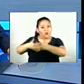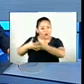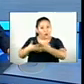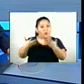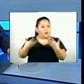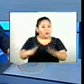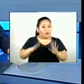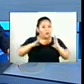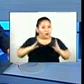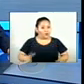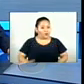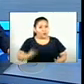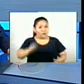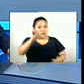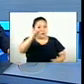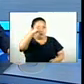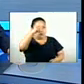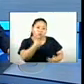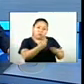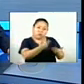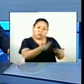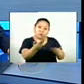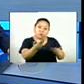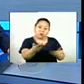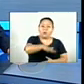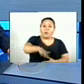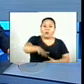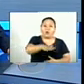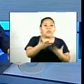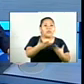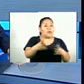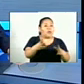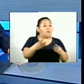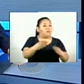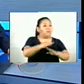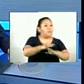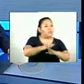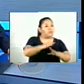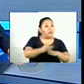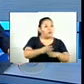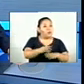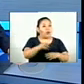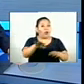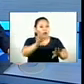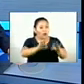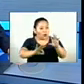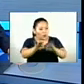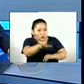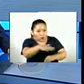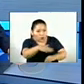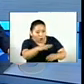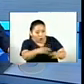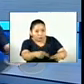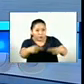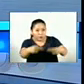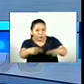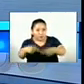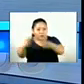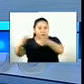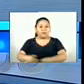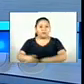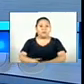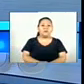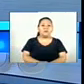anunció que las van a destinar a la población del norte para acabar con las restricciones a los cruces terrestres impuestos por la pandemia